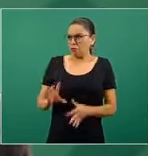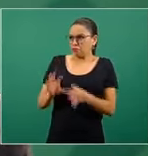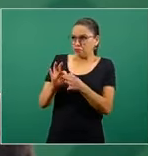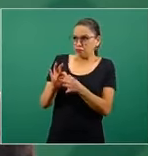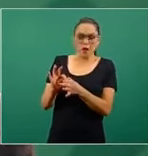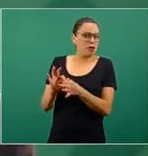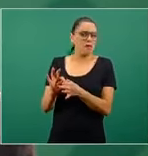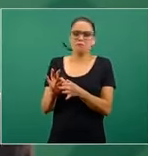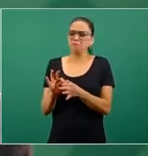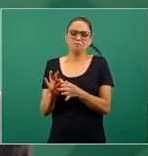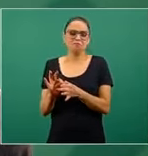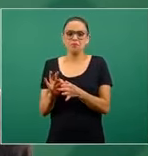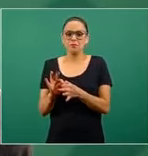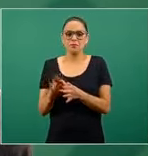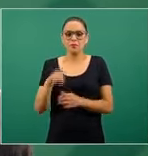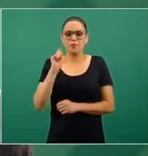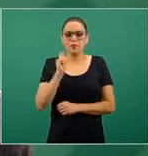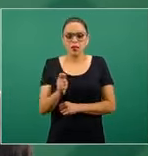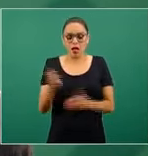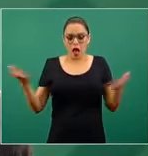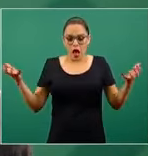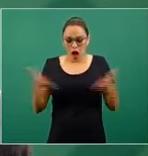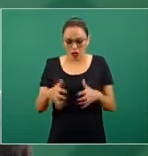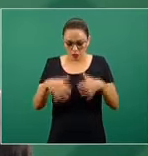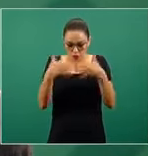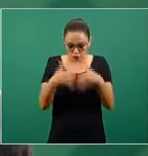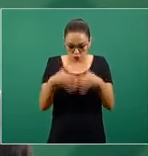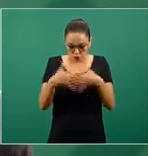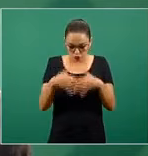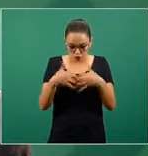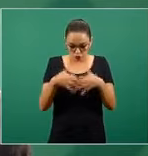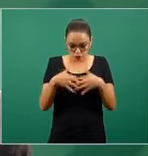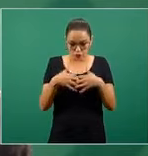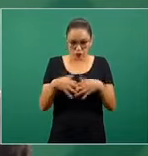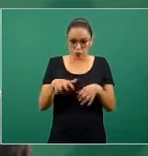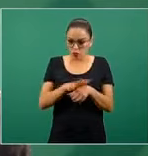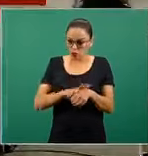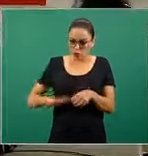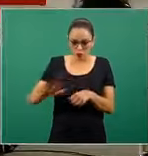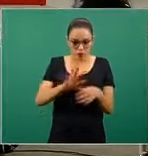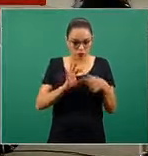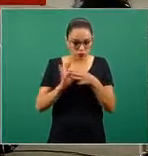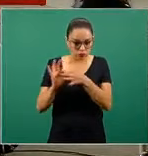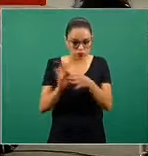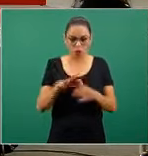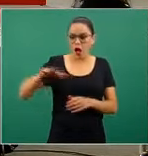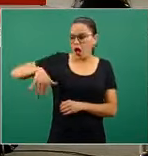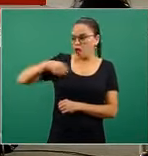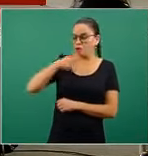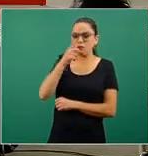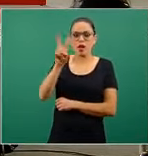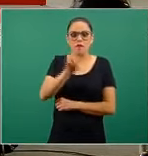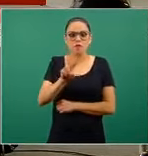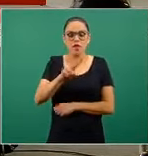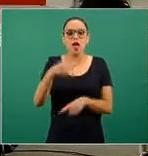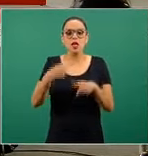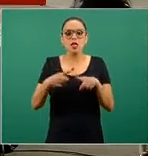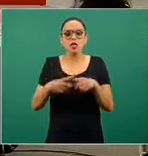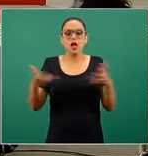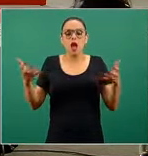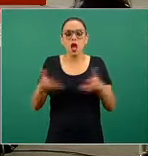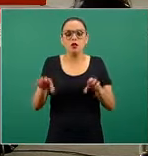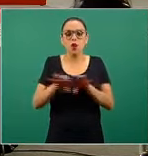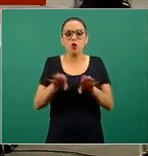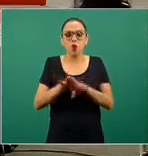la organización de producción, como lo comentábamos el viernes, lo han establecido las propias